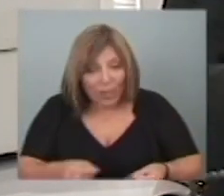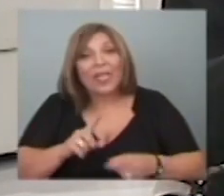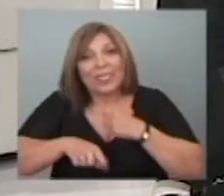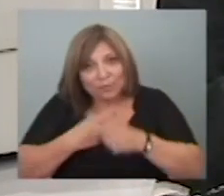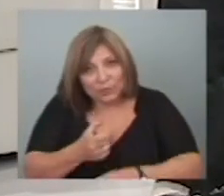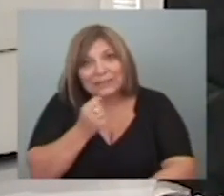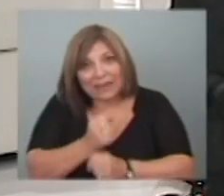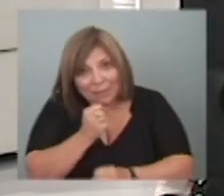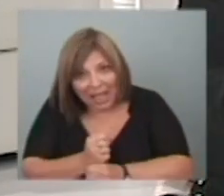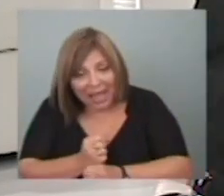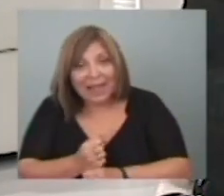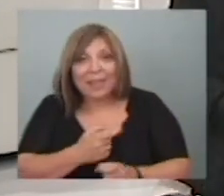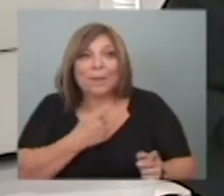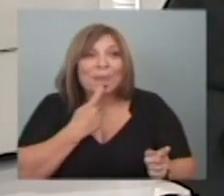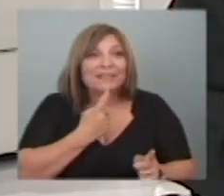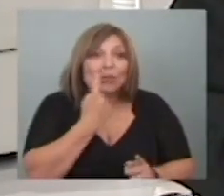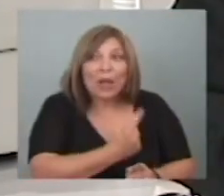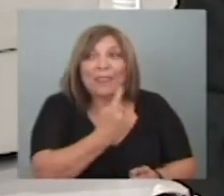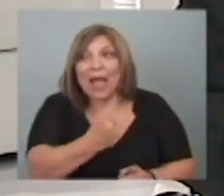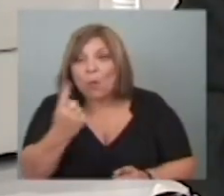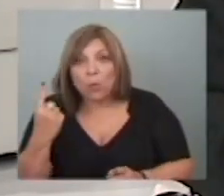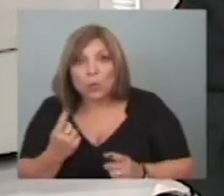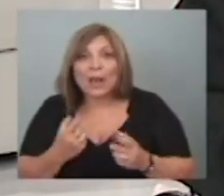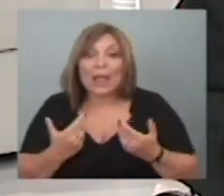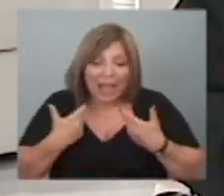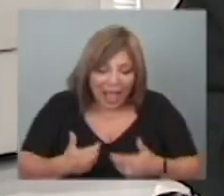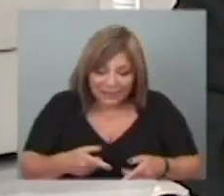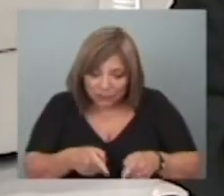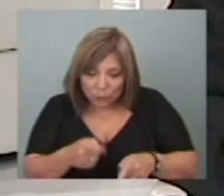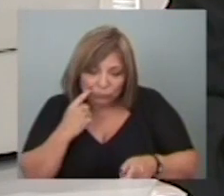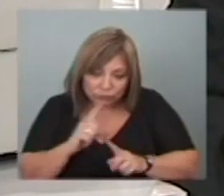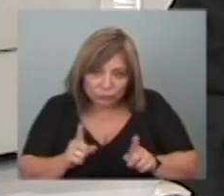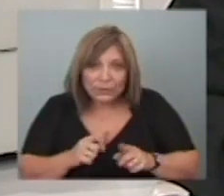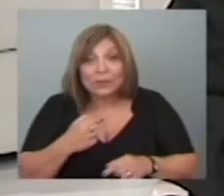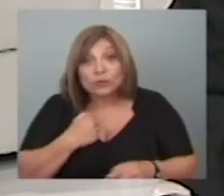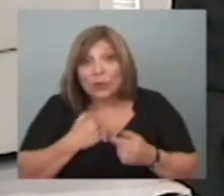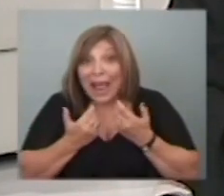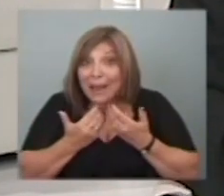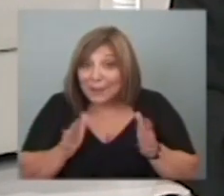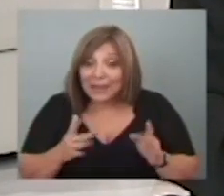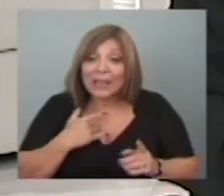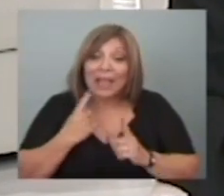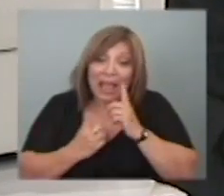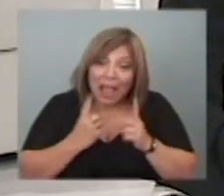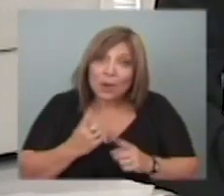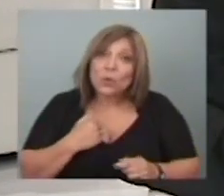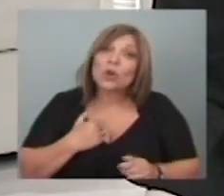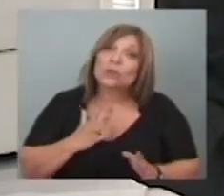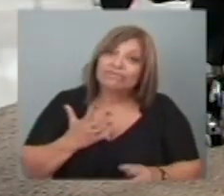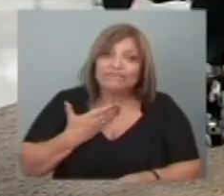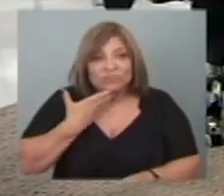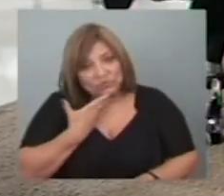oposición, partido a partido, ir tomando posturas al respecto. Yo en principio tengo algunos resquemores.